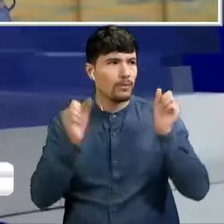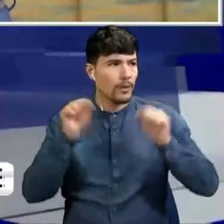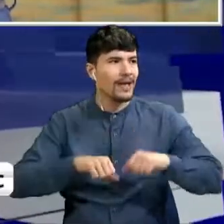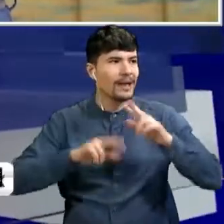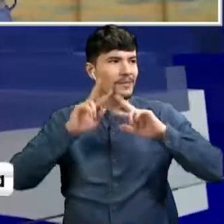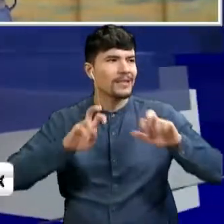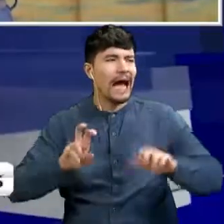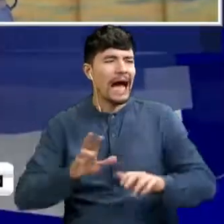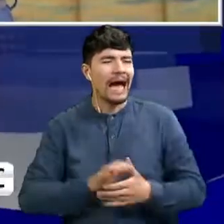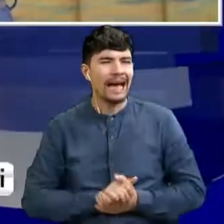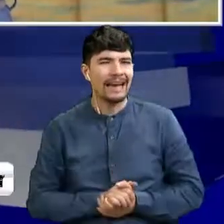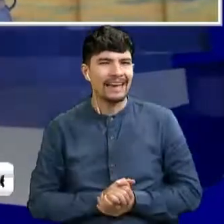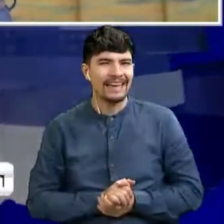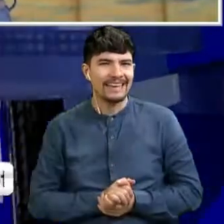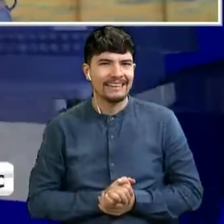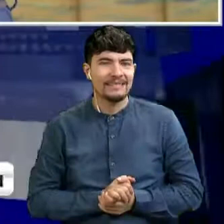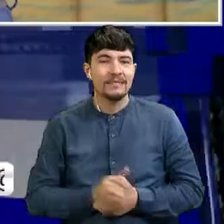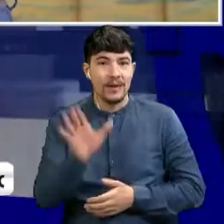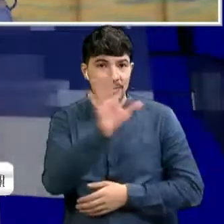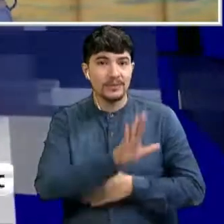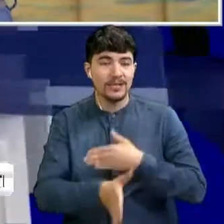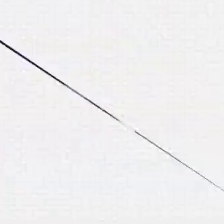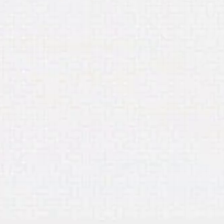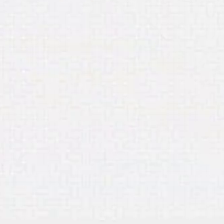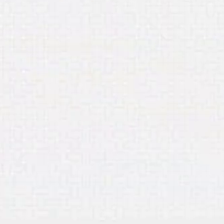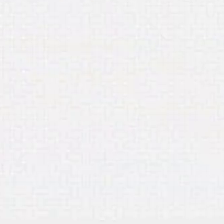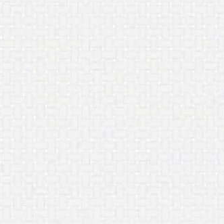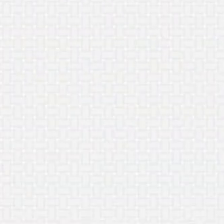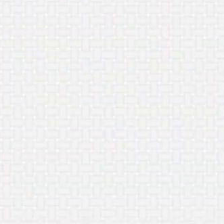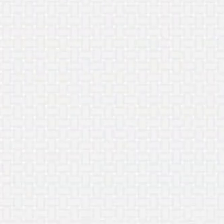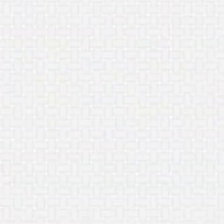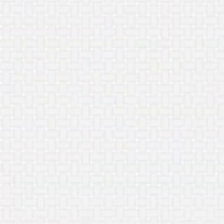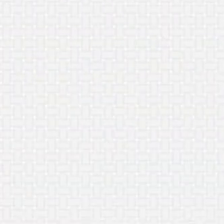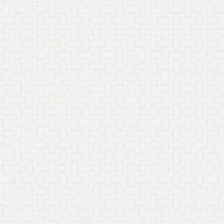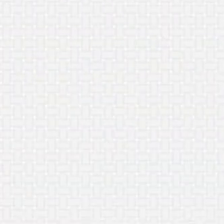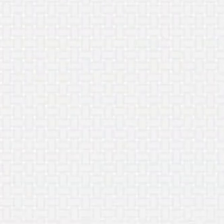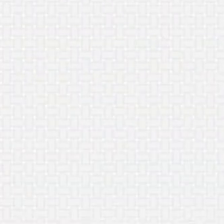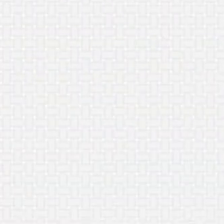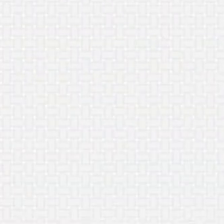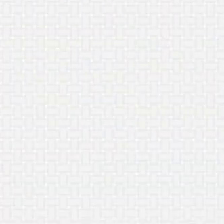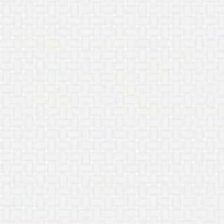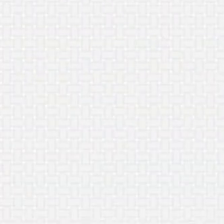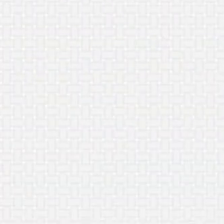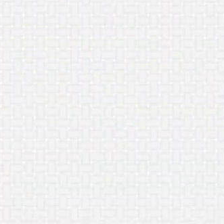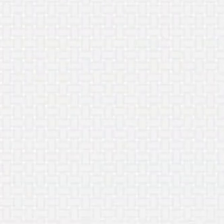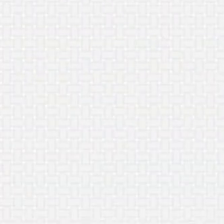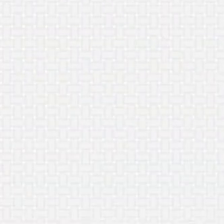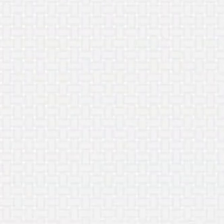Compañeros, me despido desde Cúcuta. Ustedes continúen con más hechos del Gran Santander. Muy buenas tardes.